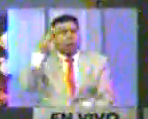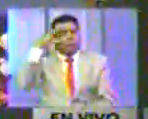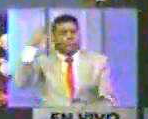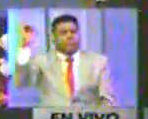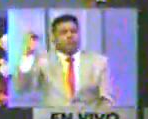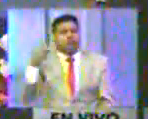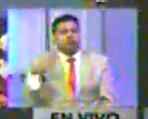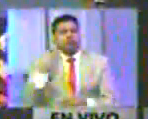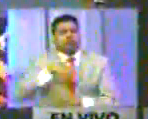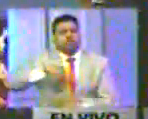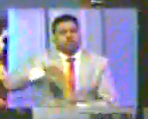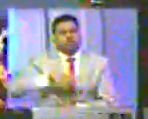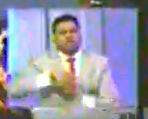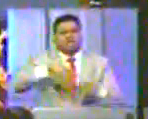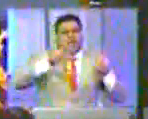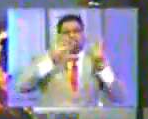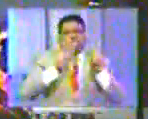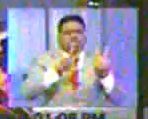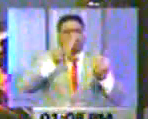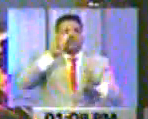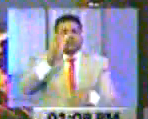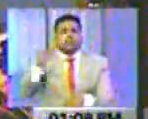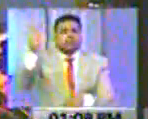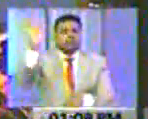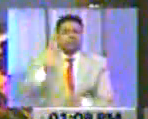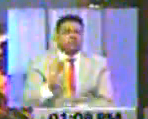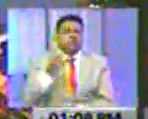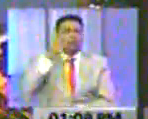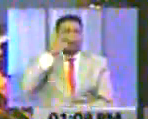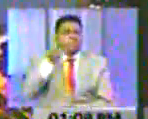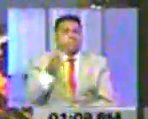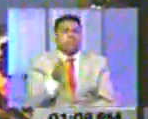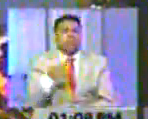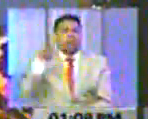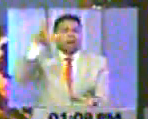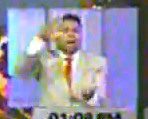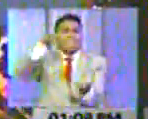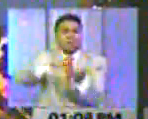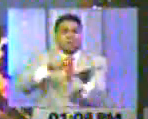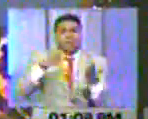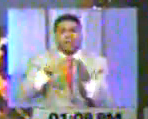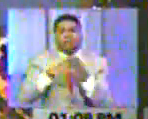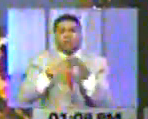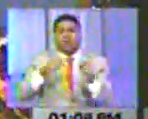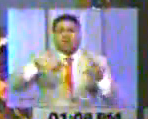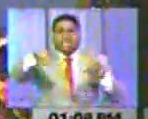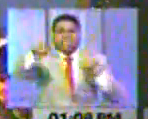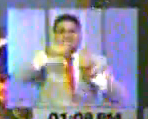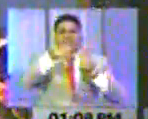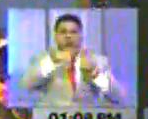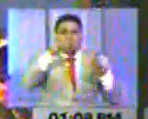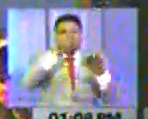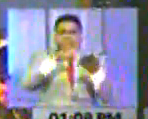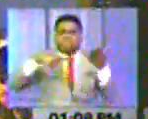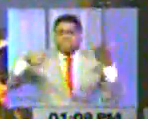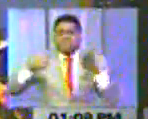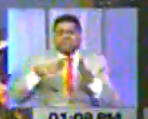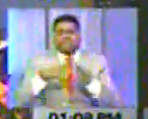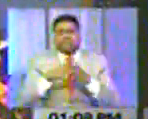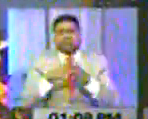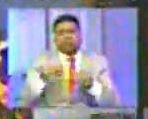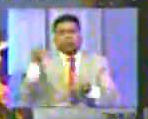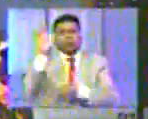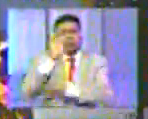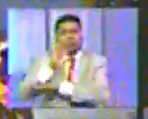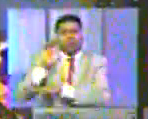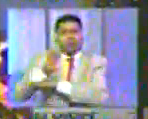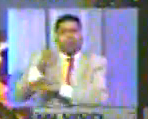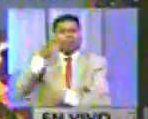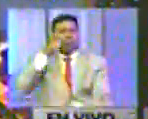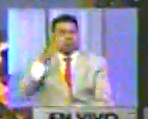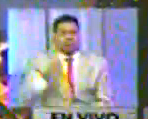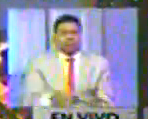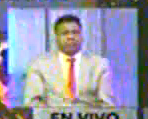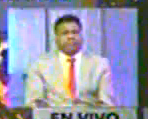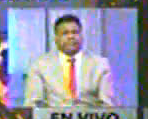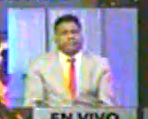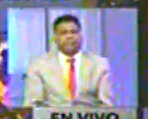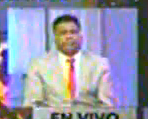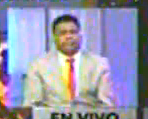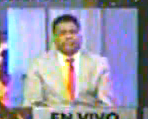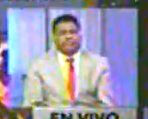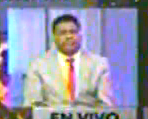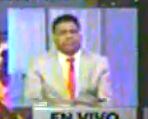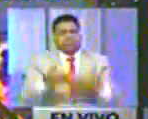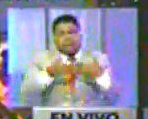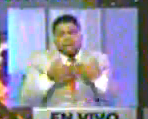el 82% del pueblo avala la segunda fase de las operaciones de liberación y protección del pueblo. Más